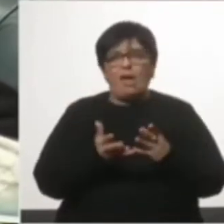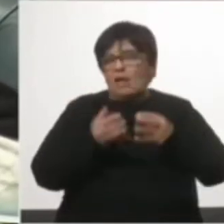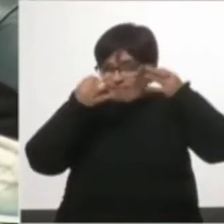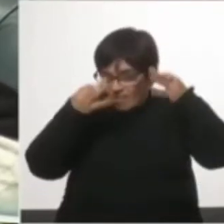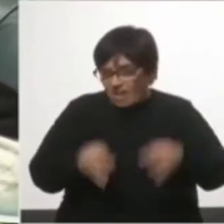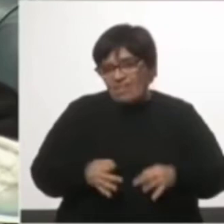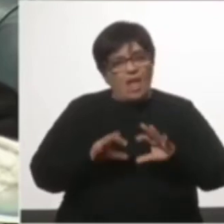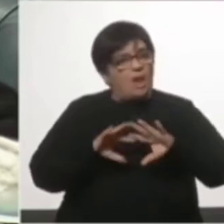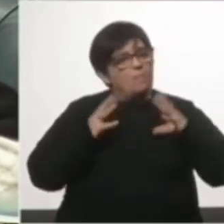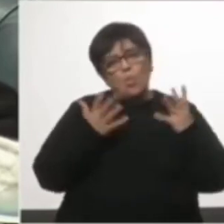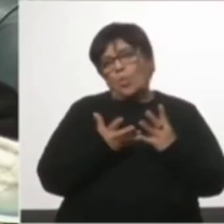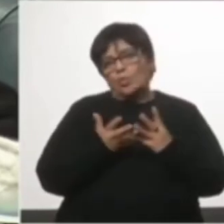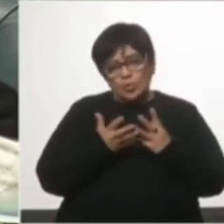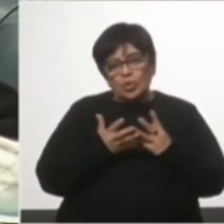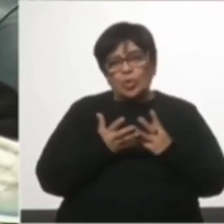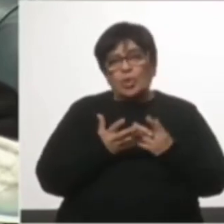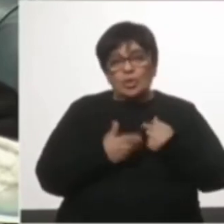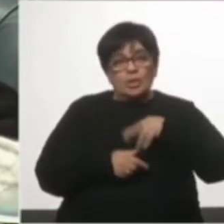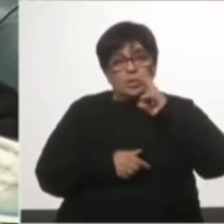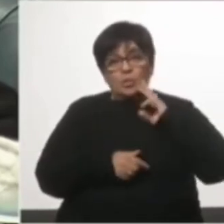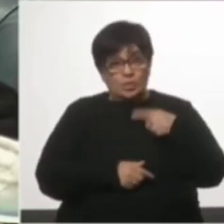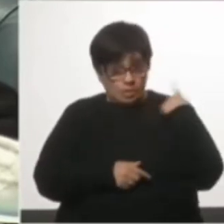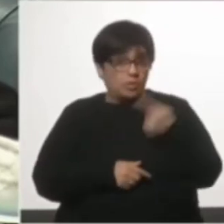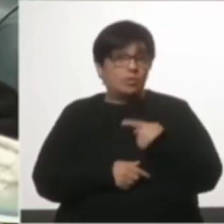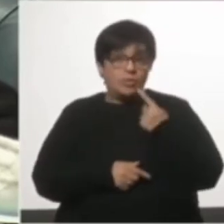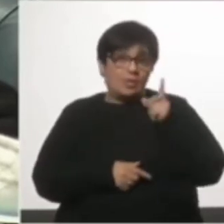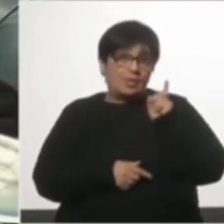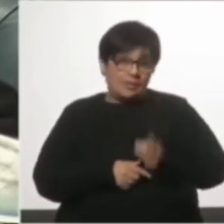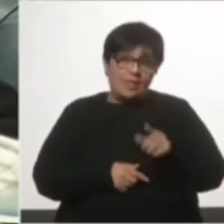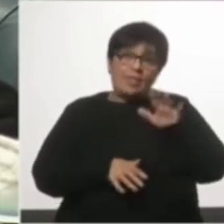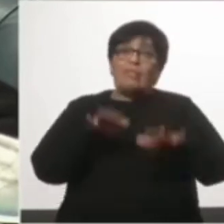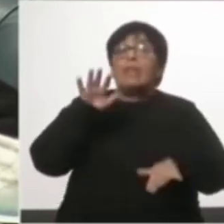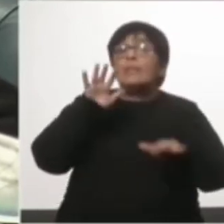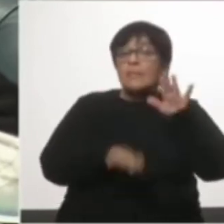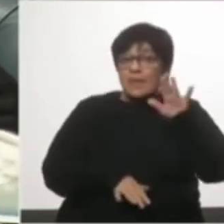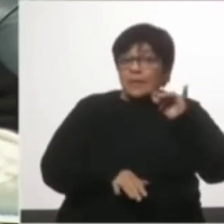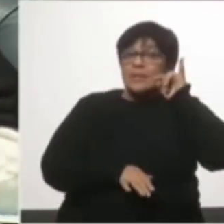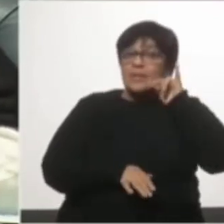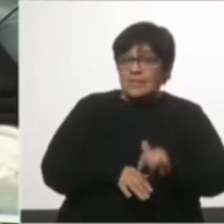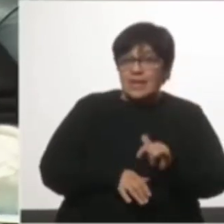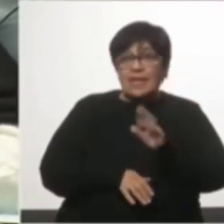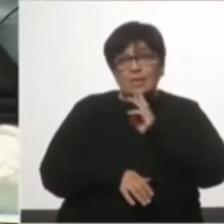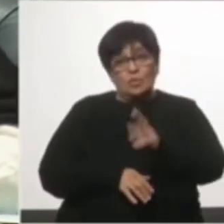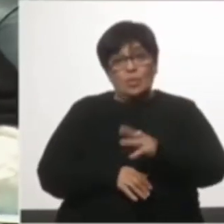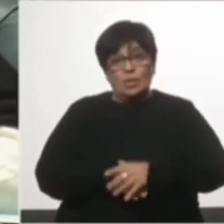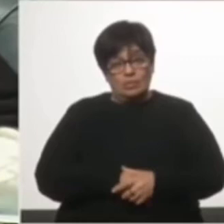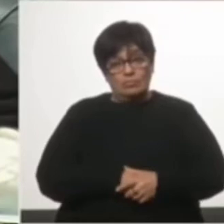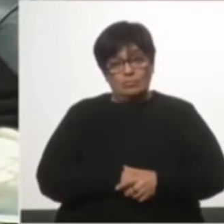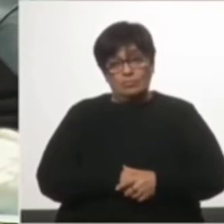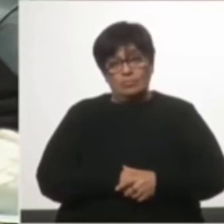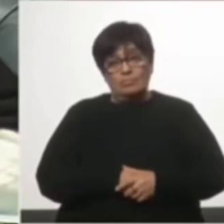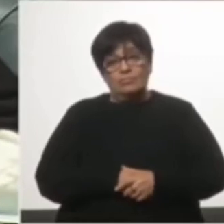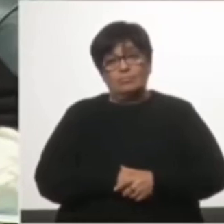al resto del mundo y que nuestro comportamiento también condiciona en parte nuestros resultados.